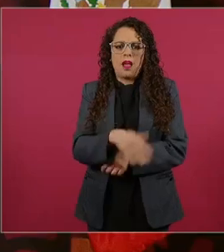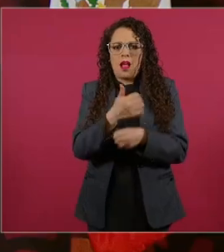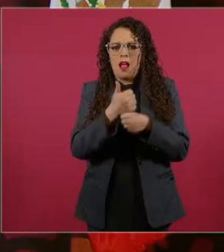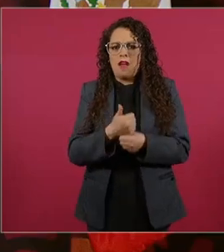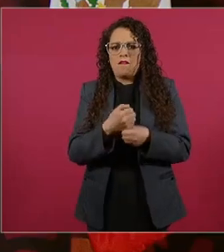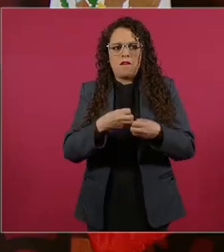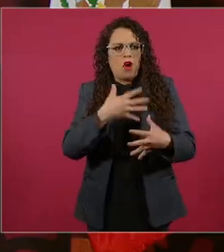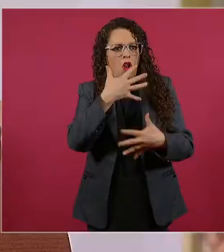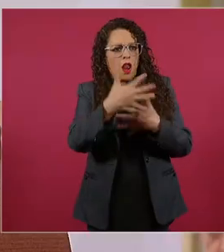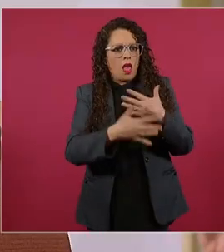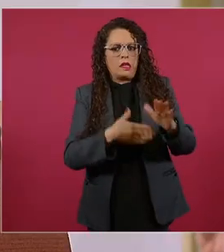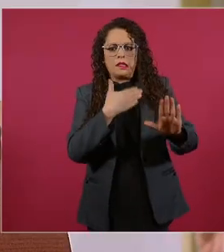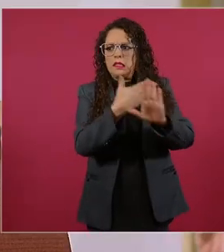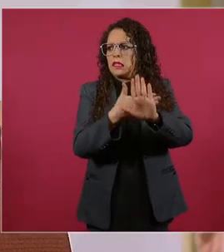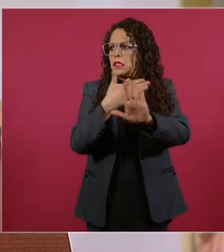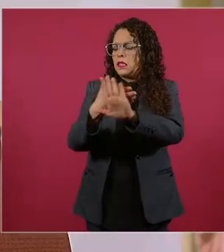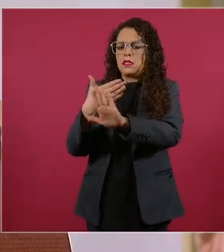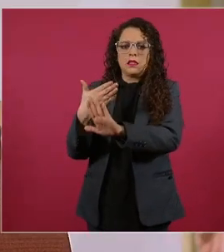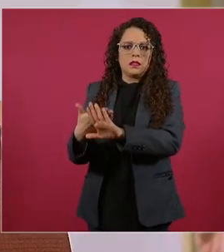inhumana.